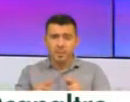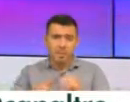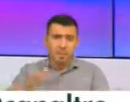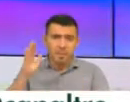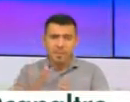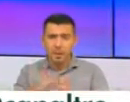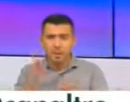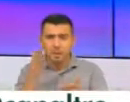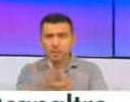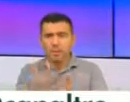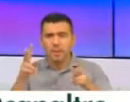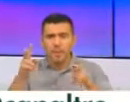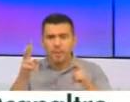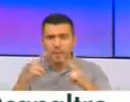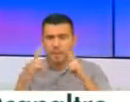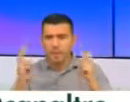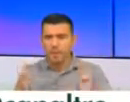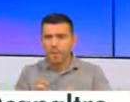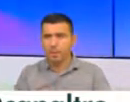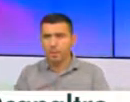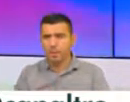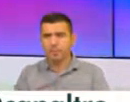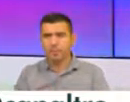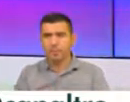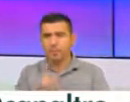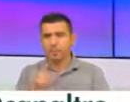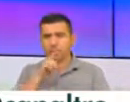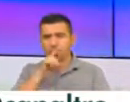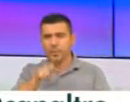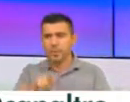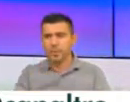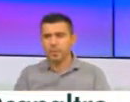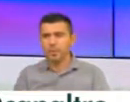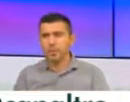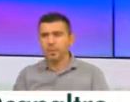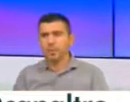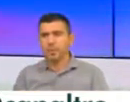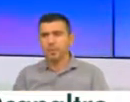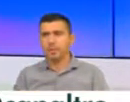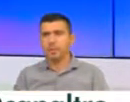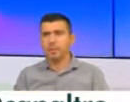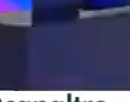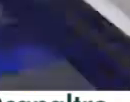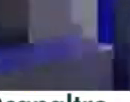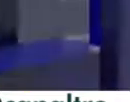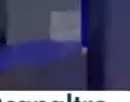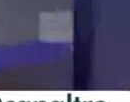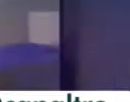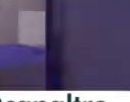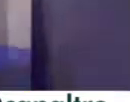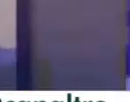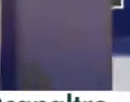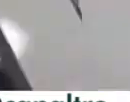Joana Niño con los detalles de cómo se llevó a cabo esta feria en Bucaramanga. Joana, muy buenas tardes, la escuchamos.